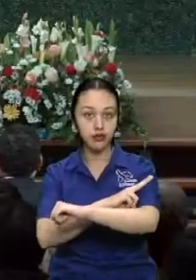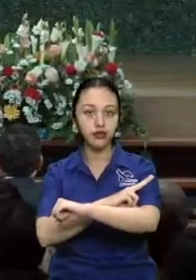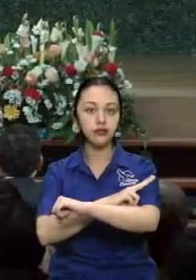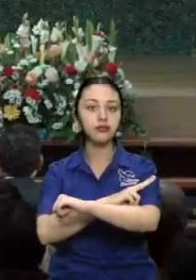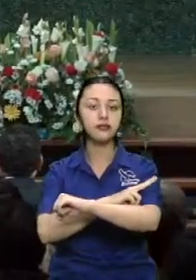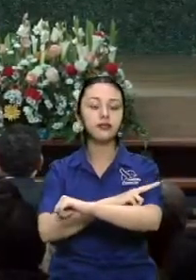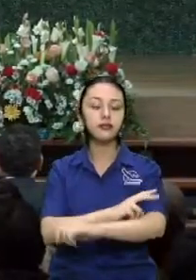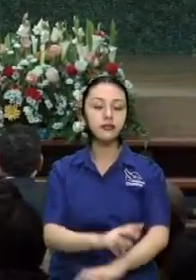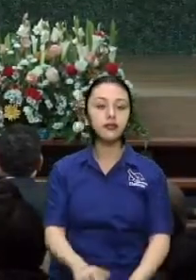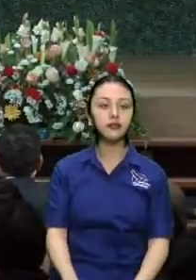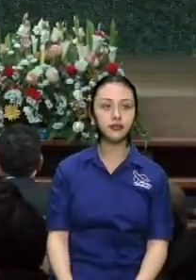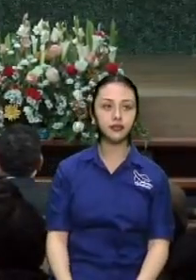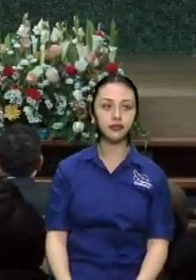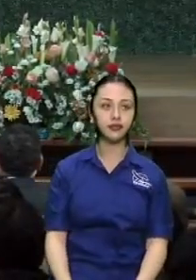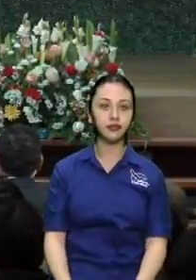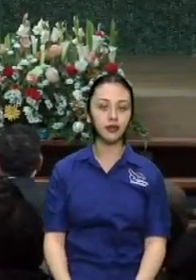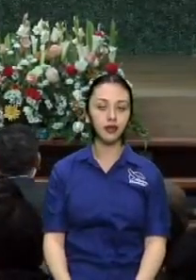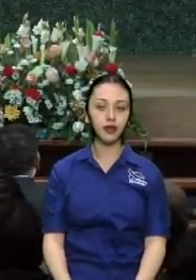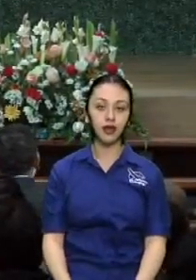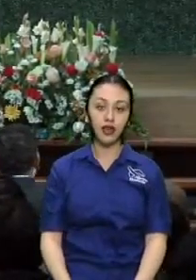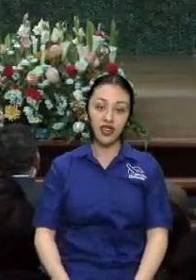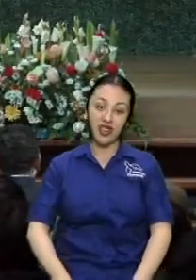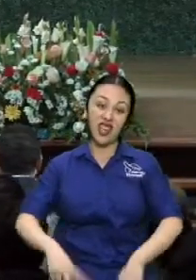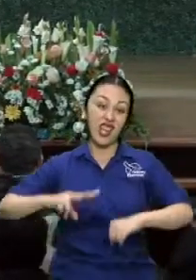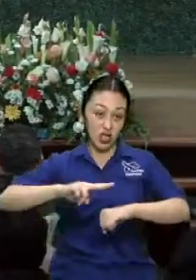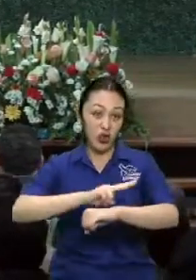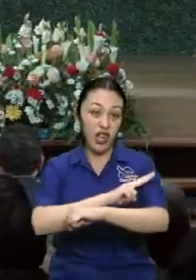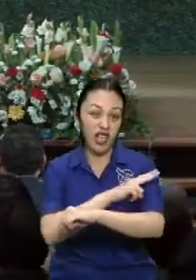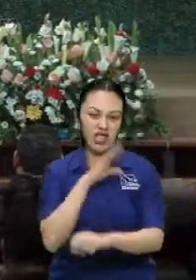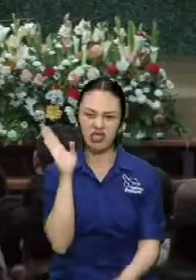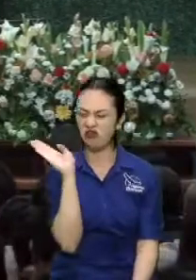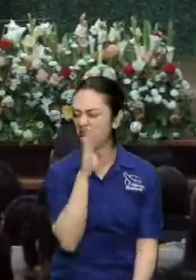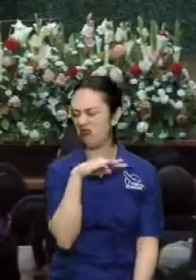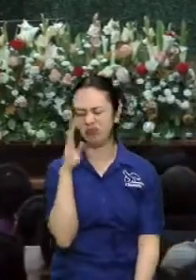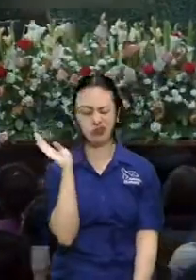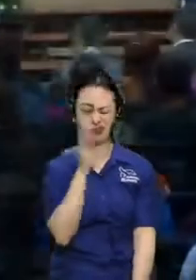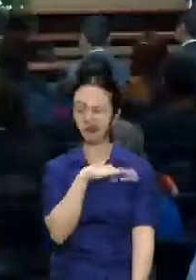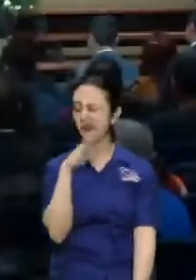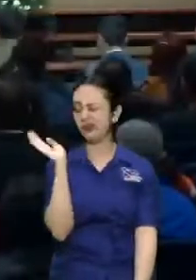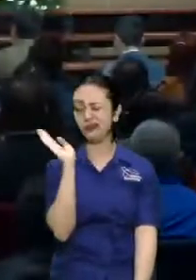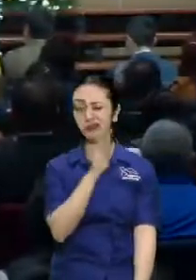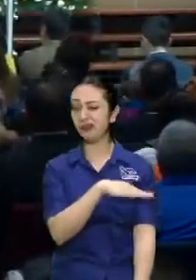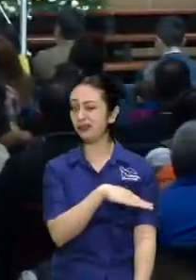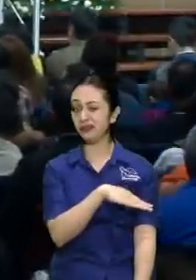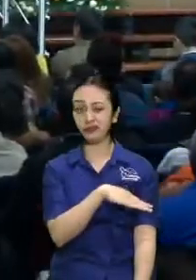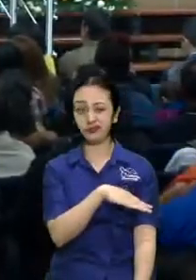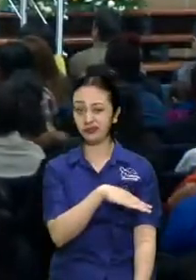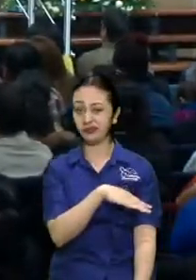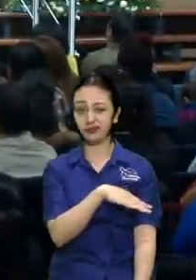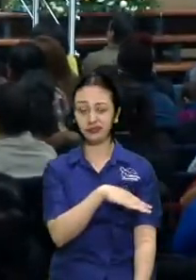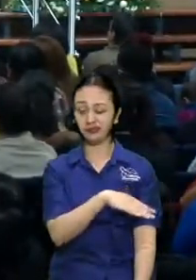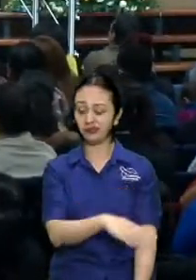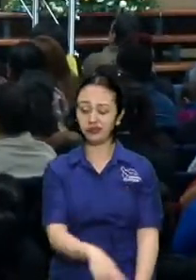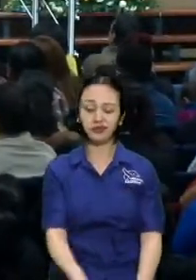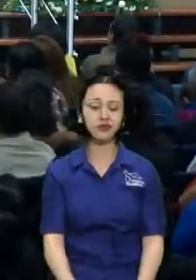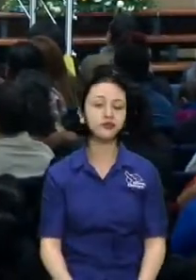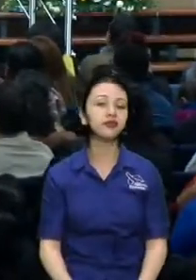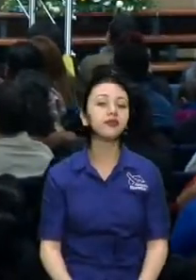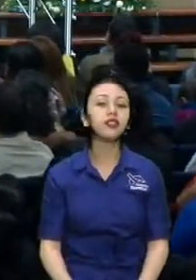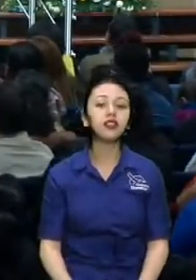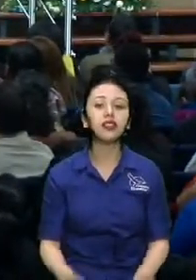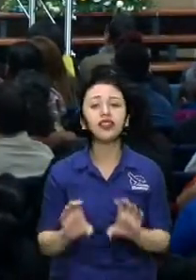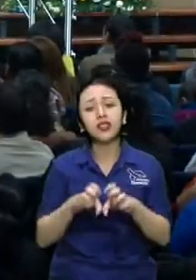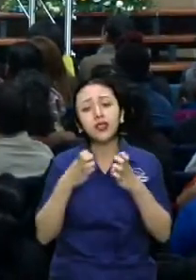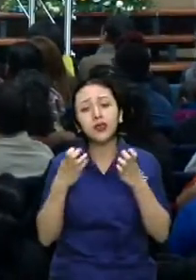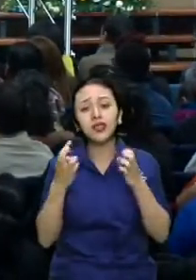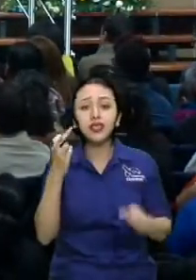El que no lo crea, tenga una en vez de gato o de perro, y va a ver. Ah, ese es David, no, ese